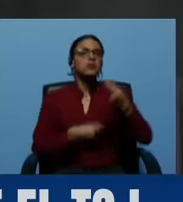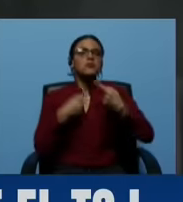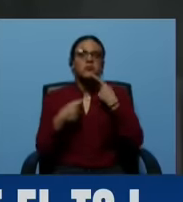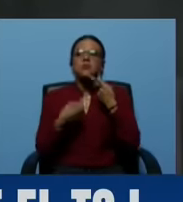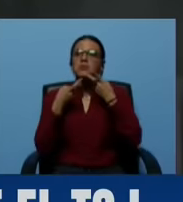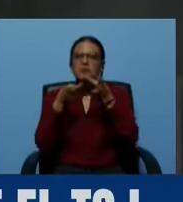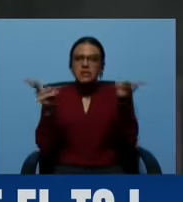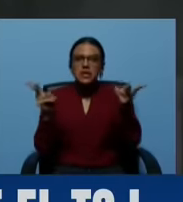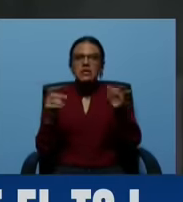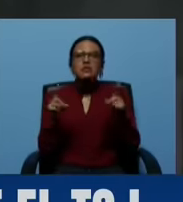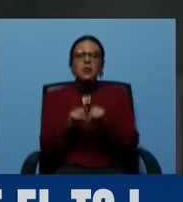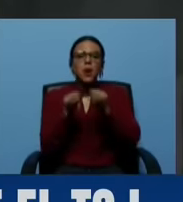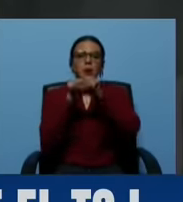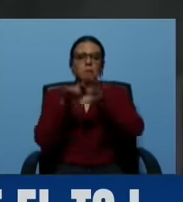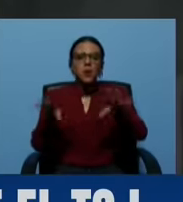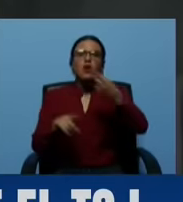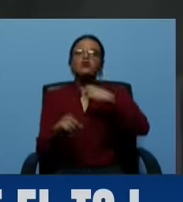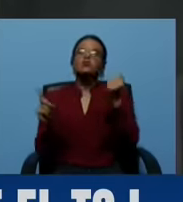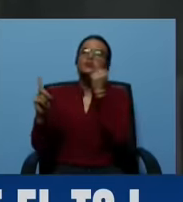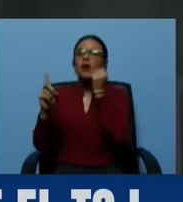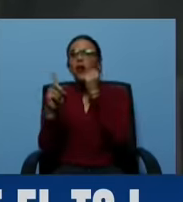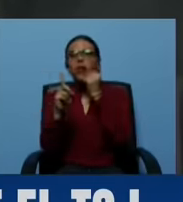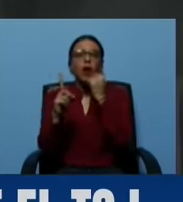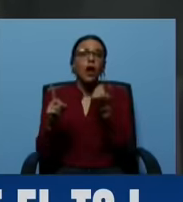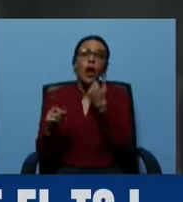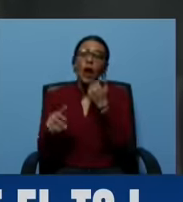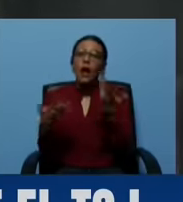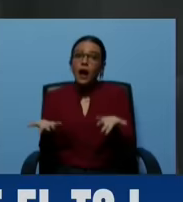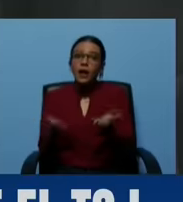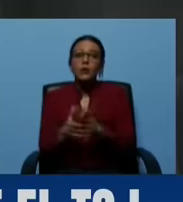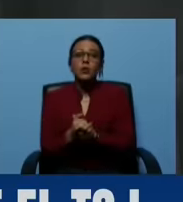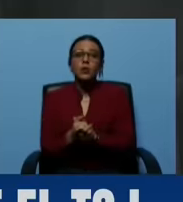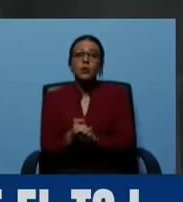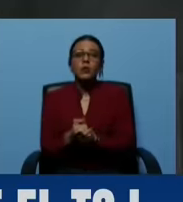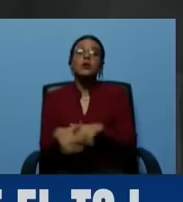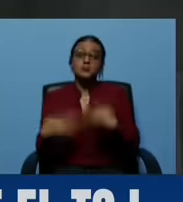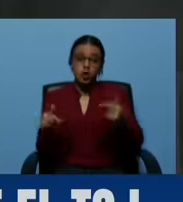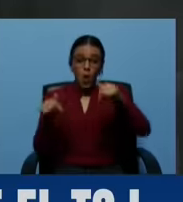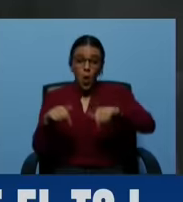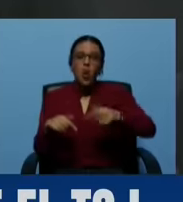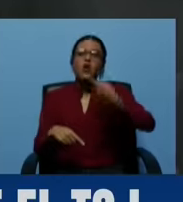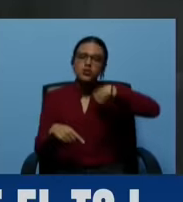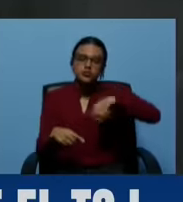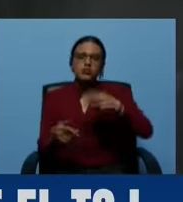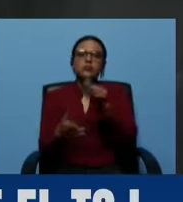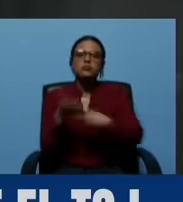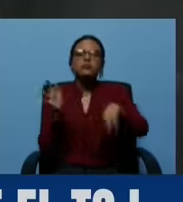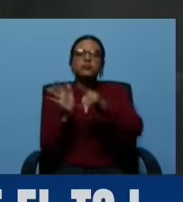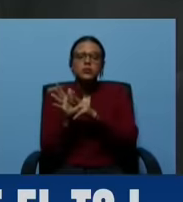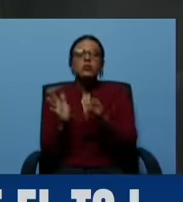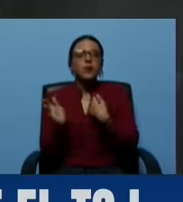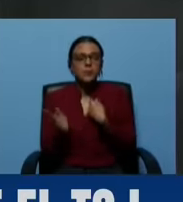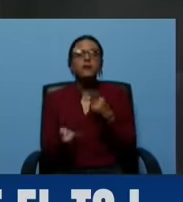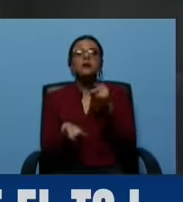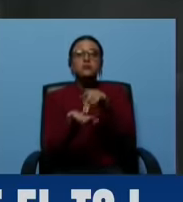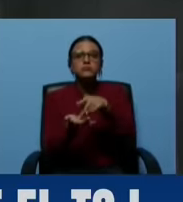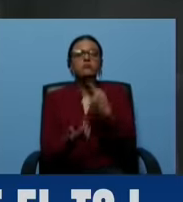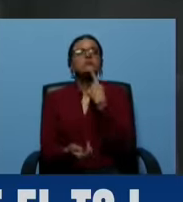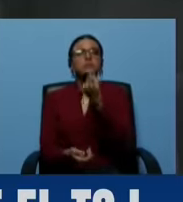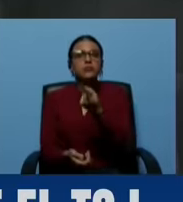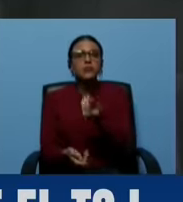venido reclamando, y que hoy, por supuesto, lo reiteramos. Todos tenemos